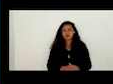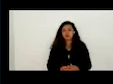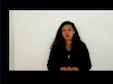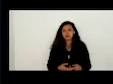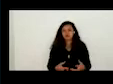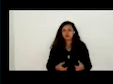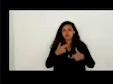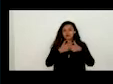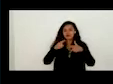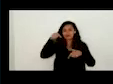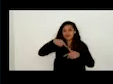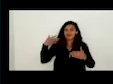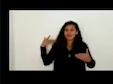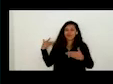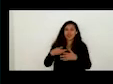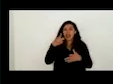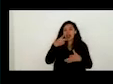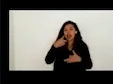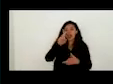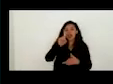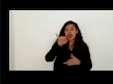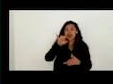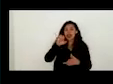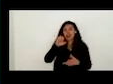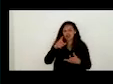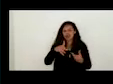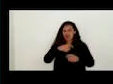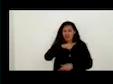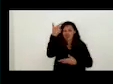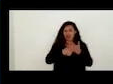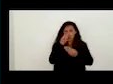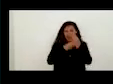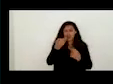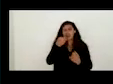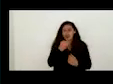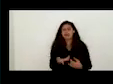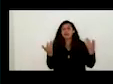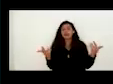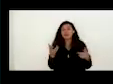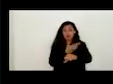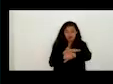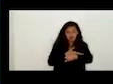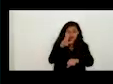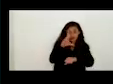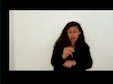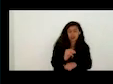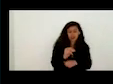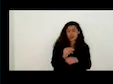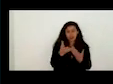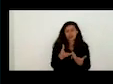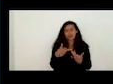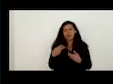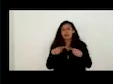decir que prescribir una dieta general no es la solución. Lo importante es lograr que los pacientes o